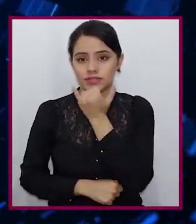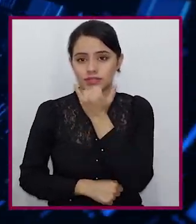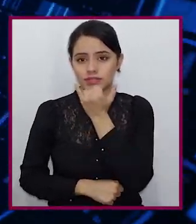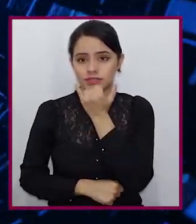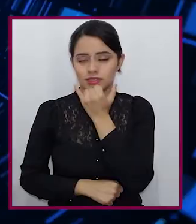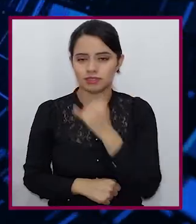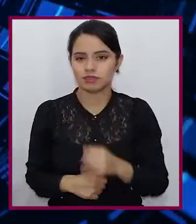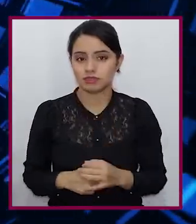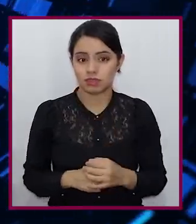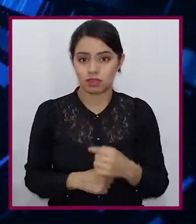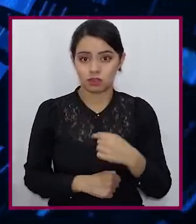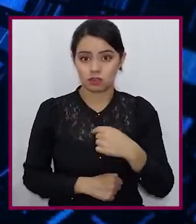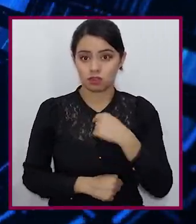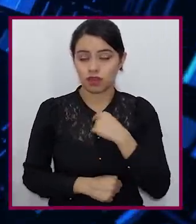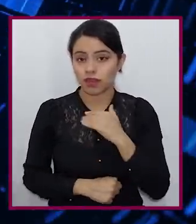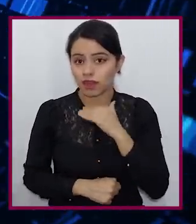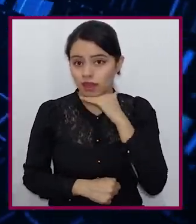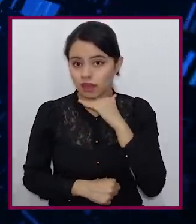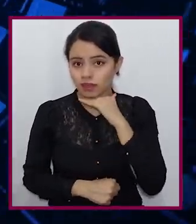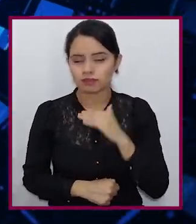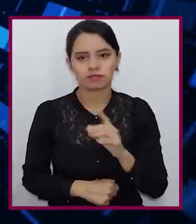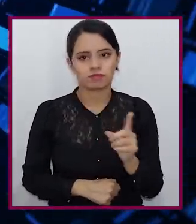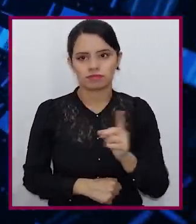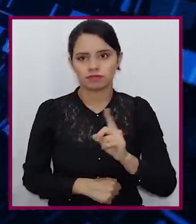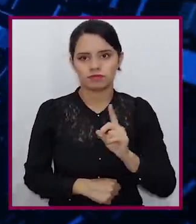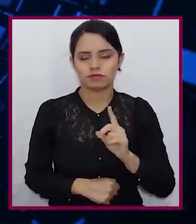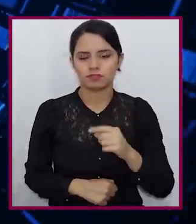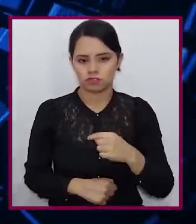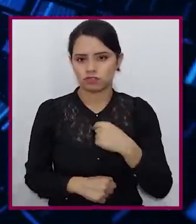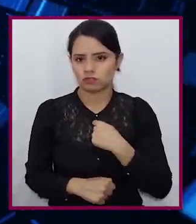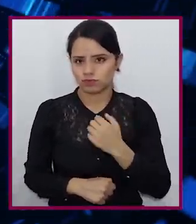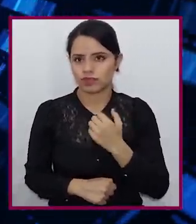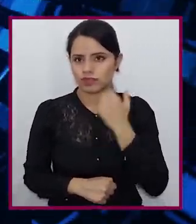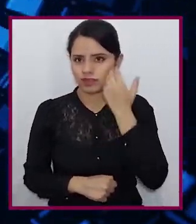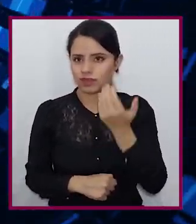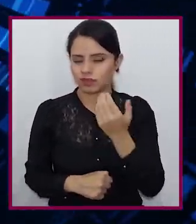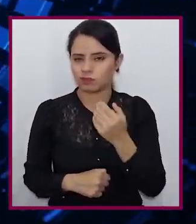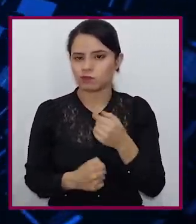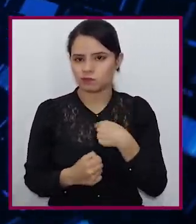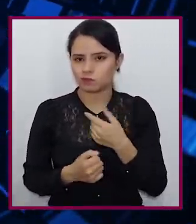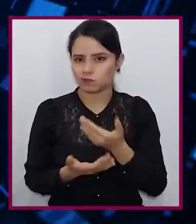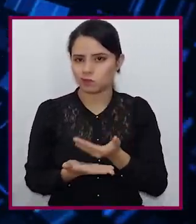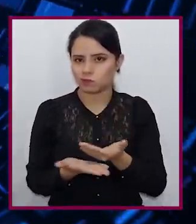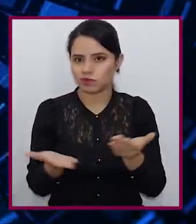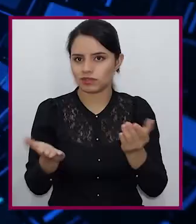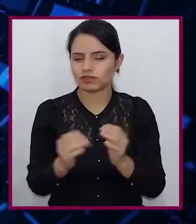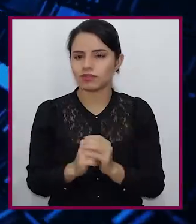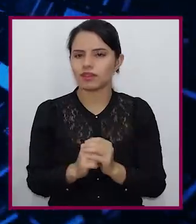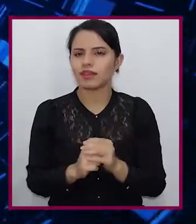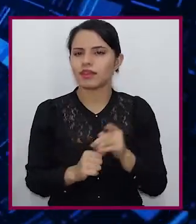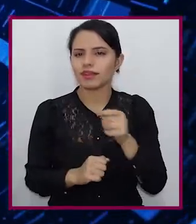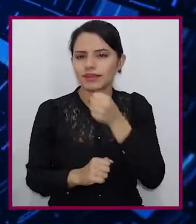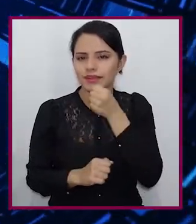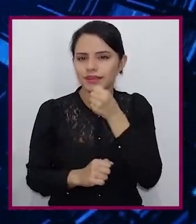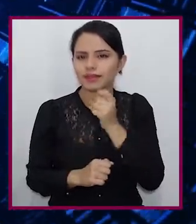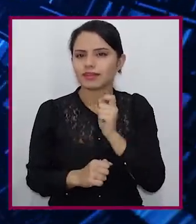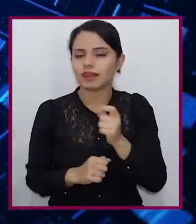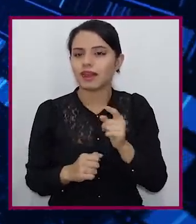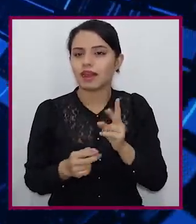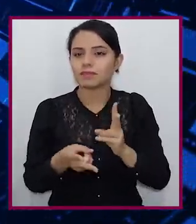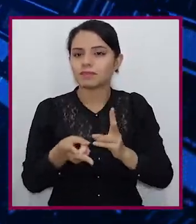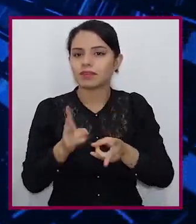Ay, perdón, no crean que ando de desatento. Es que les quiero compartir un podcast bien chido. Se